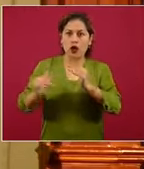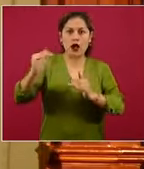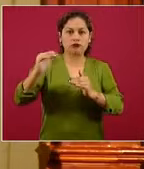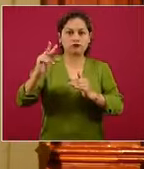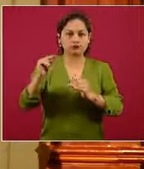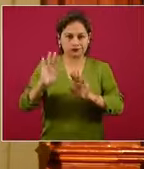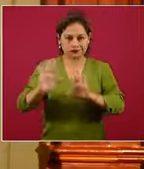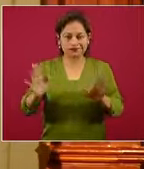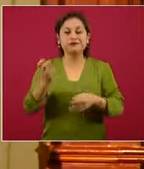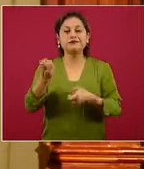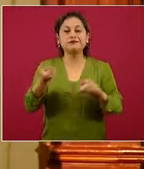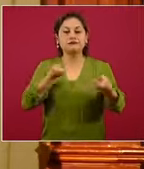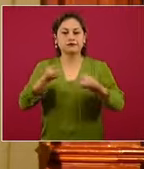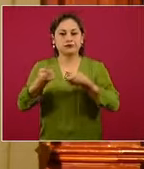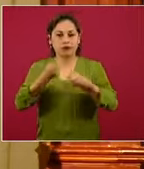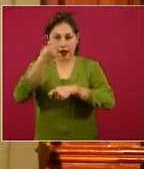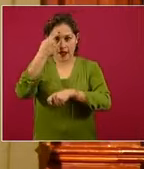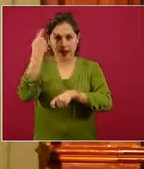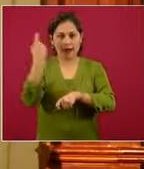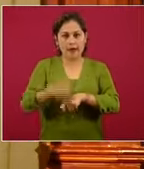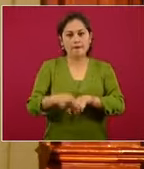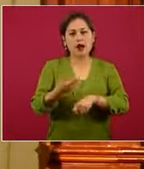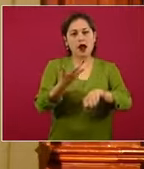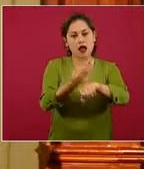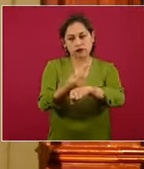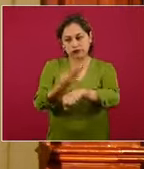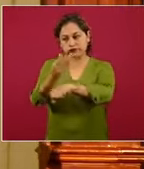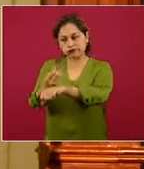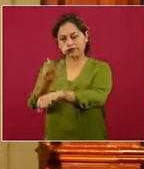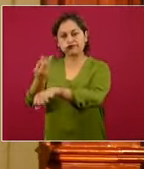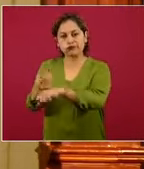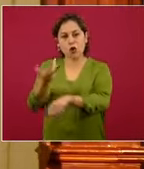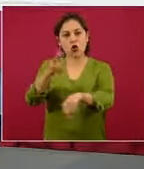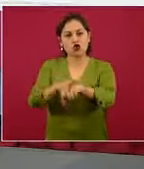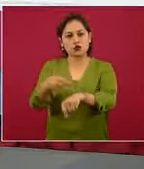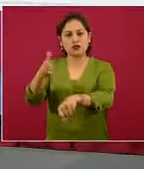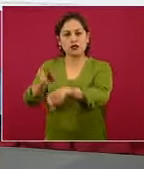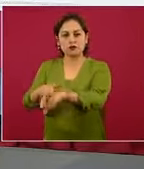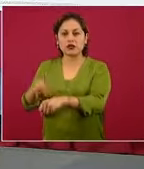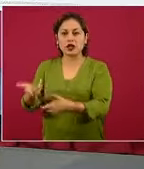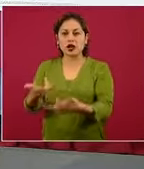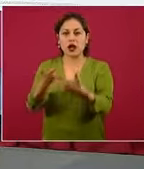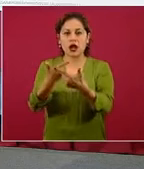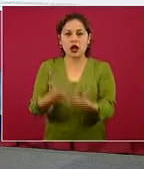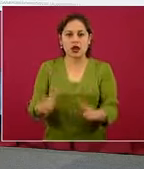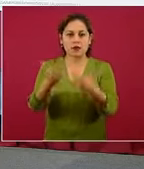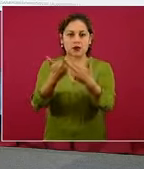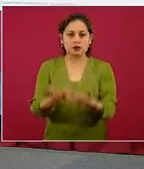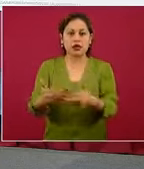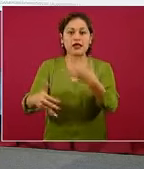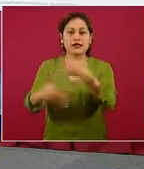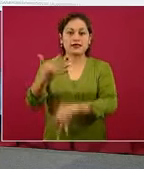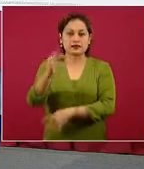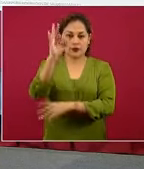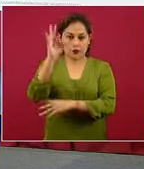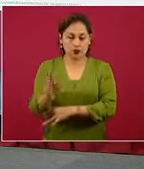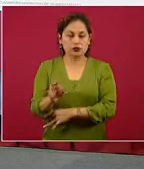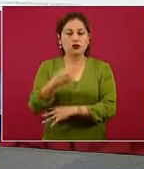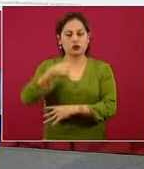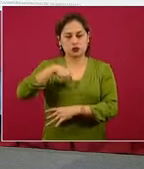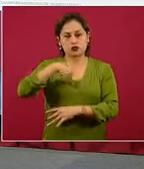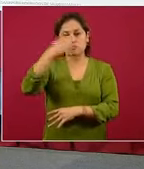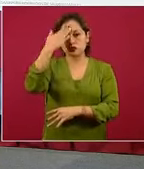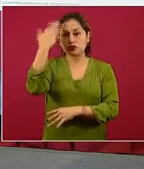que entonces se mantenga al menos una disponibilidad del 15%. Sabemos también que cuando llegamos a estos